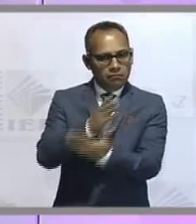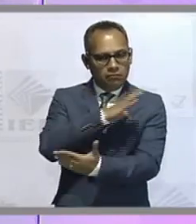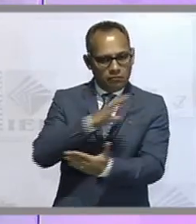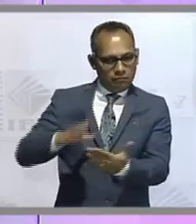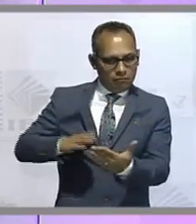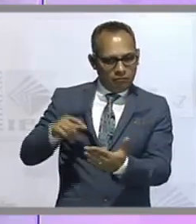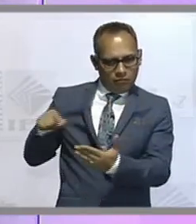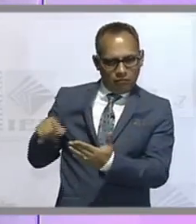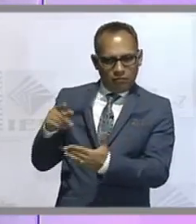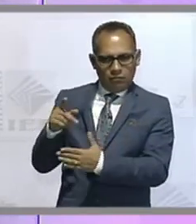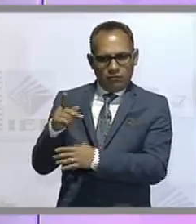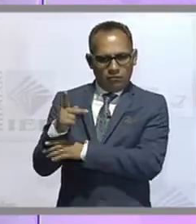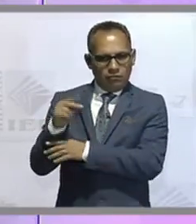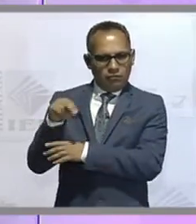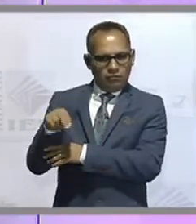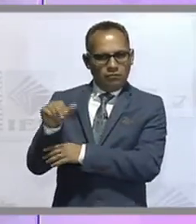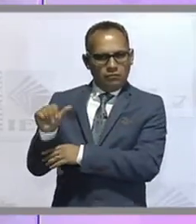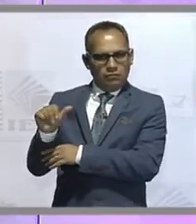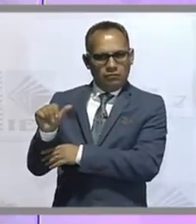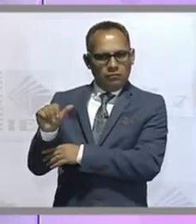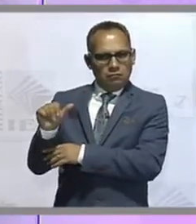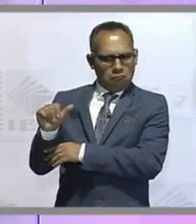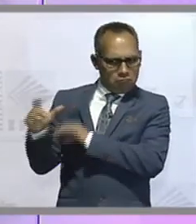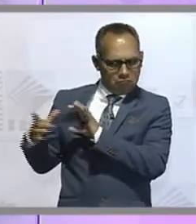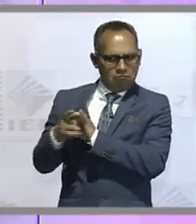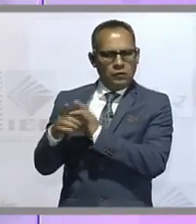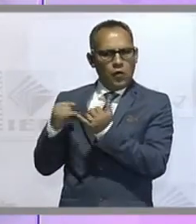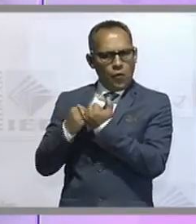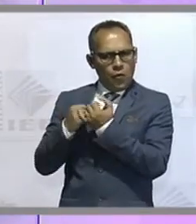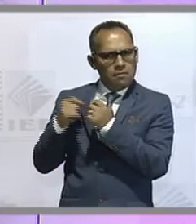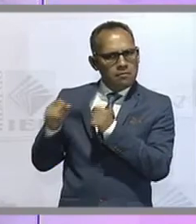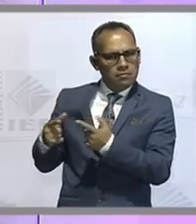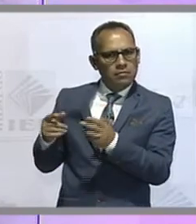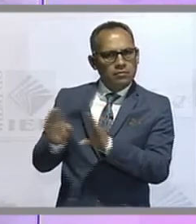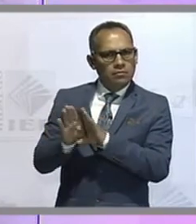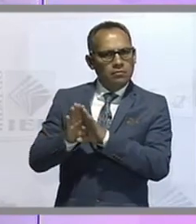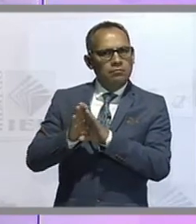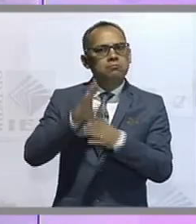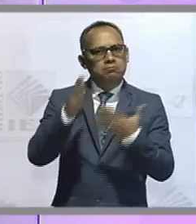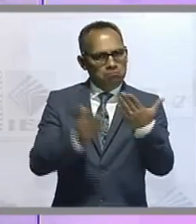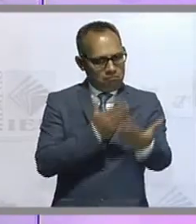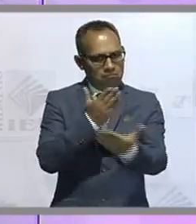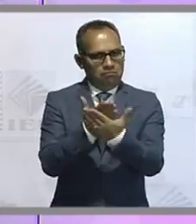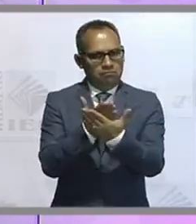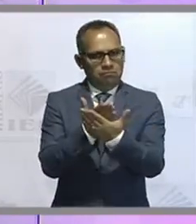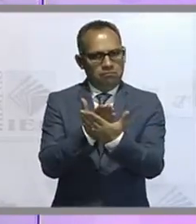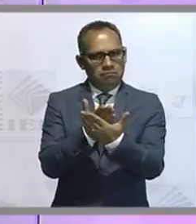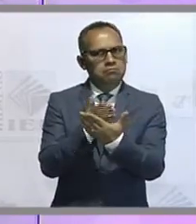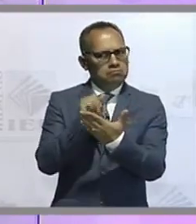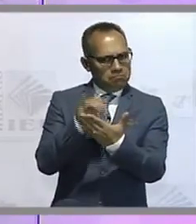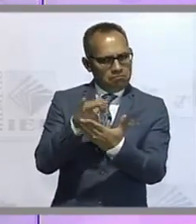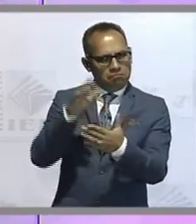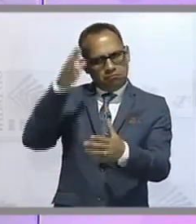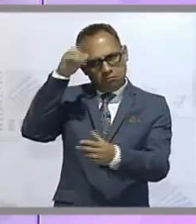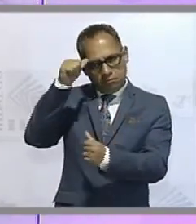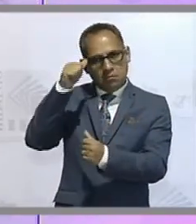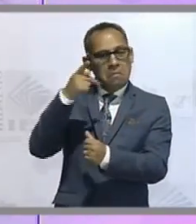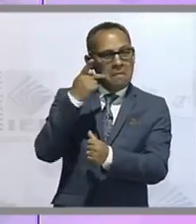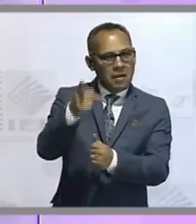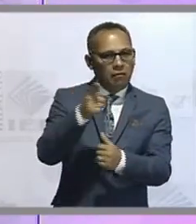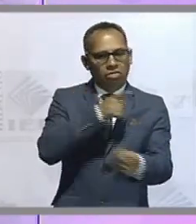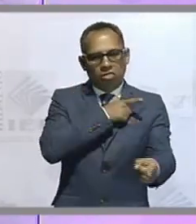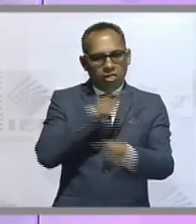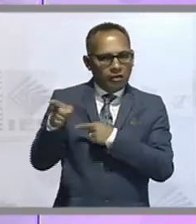partido nueva alianza que debemos de llegar con propuestas no con ofensas recordando que el principio del derecho es que toda acusación